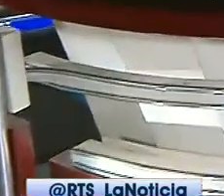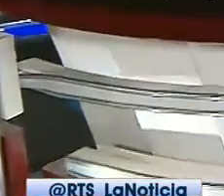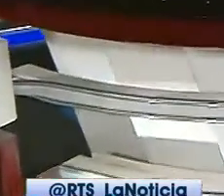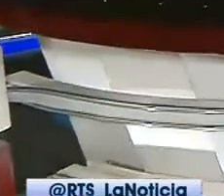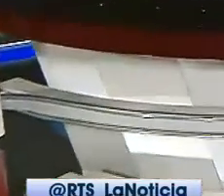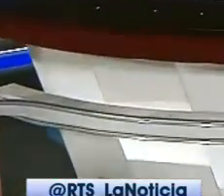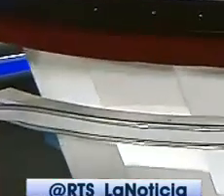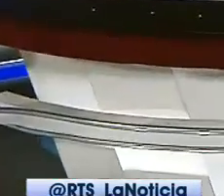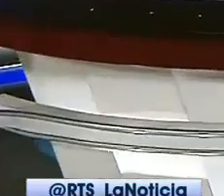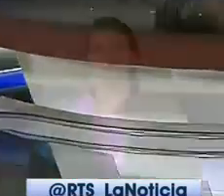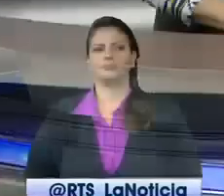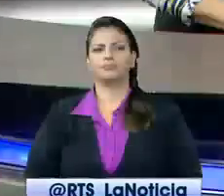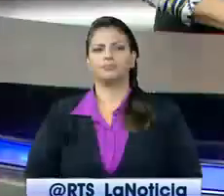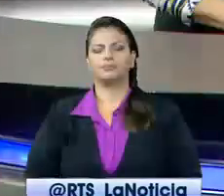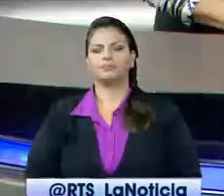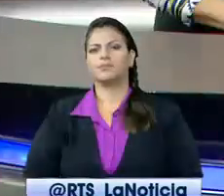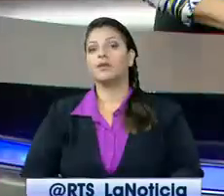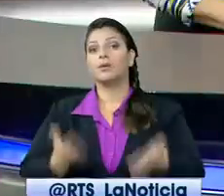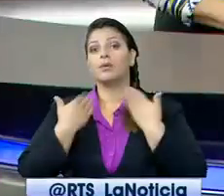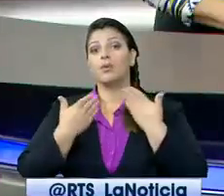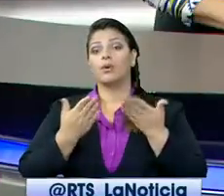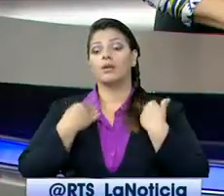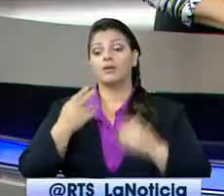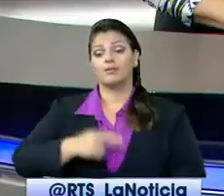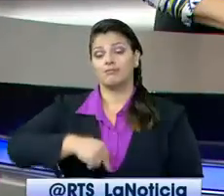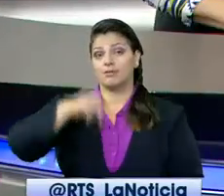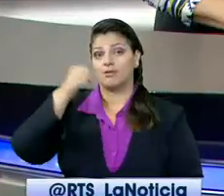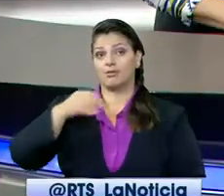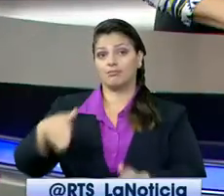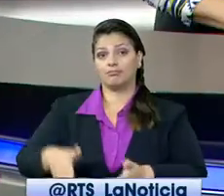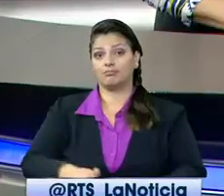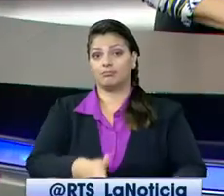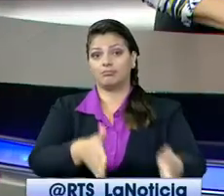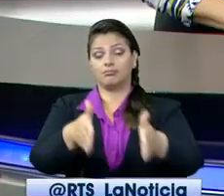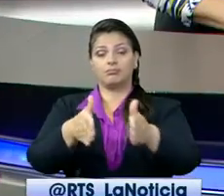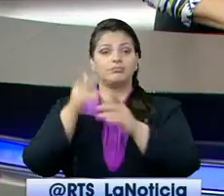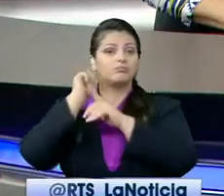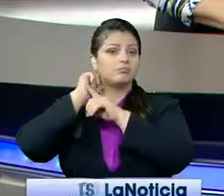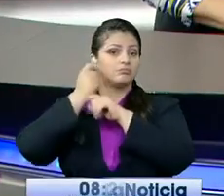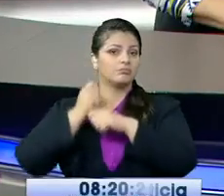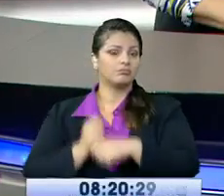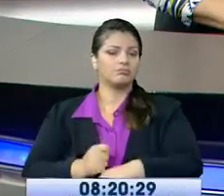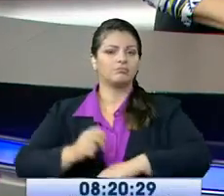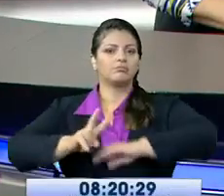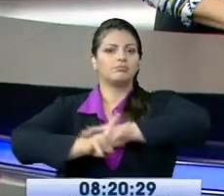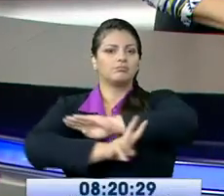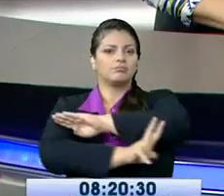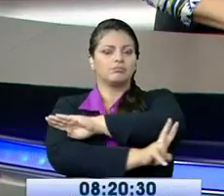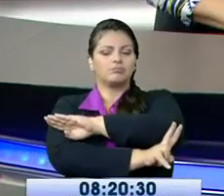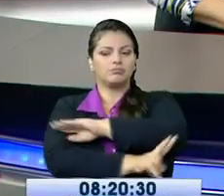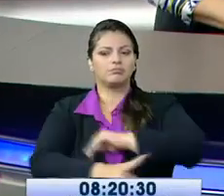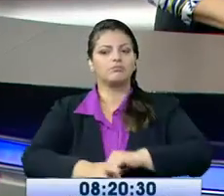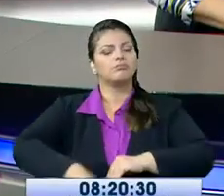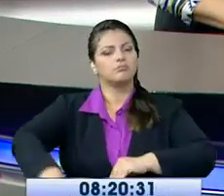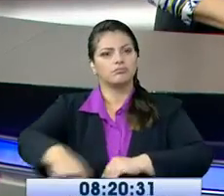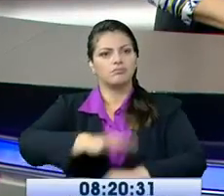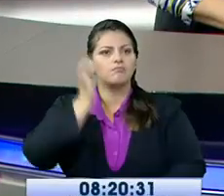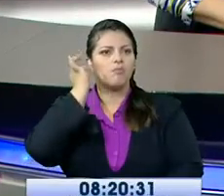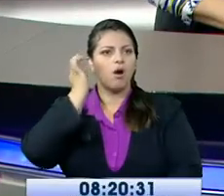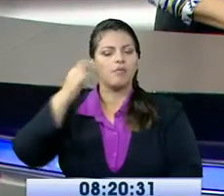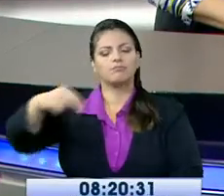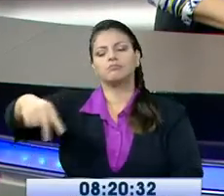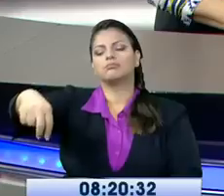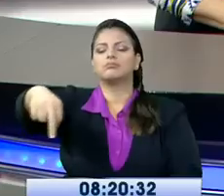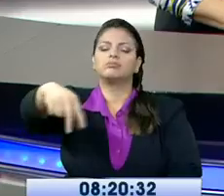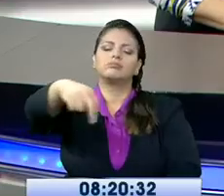Una mujer murió tras ser atropellada por un vehículo en la autopista Narcisa de Jesús a la altura de la ciudad de La Vergeles, al norte de Guayaquil. El conductor de